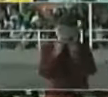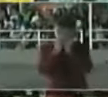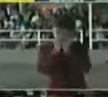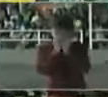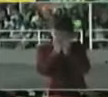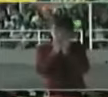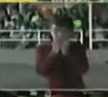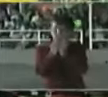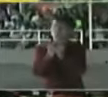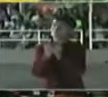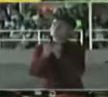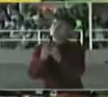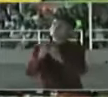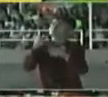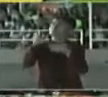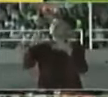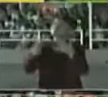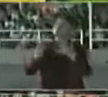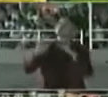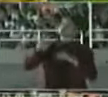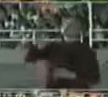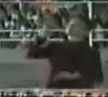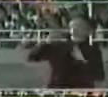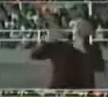las maravillas de este Dios.